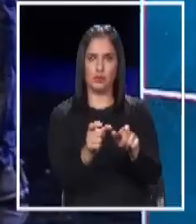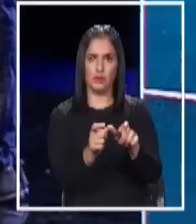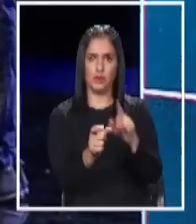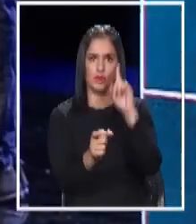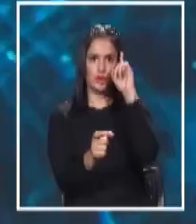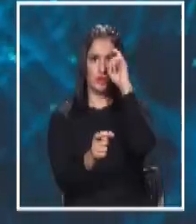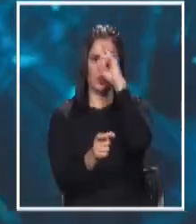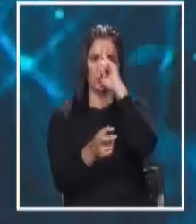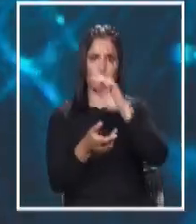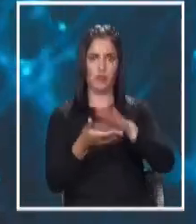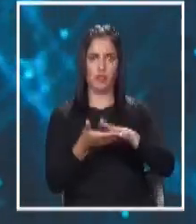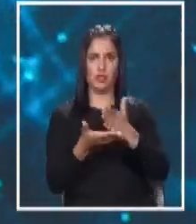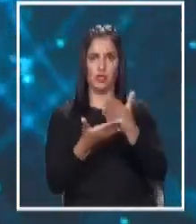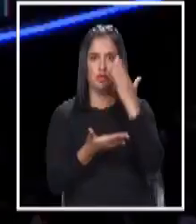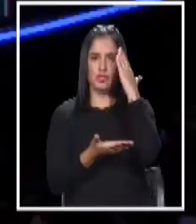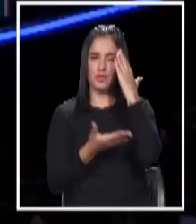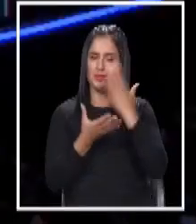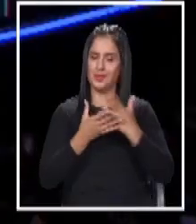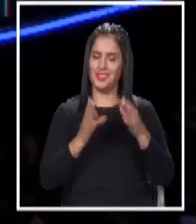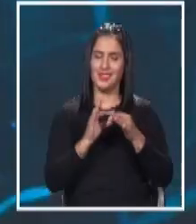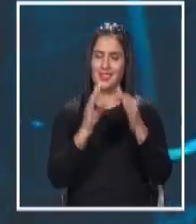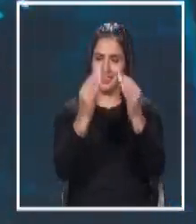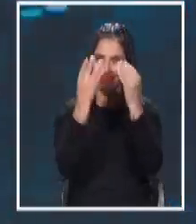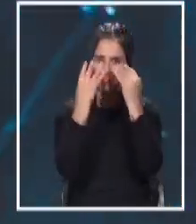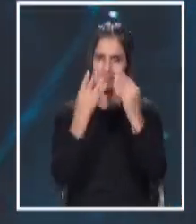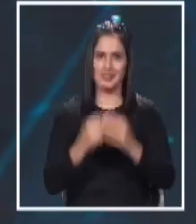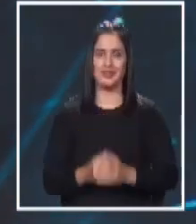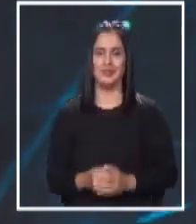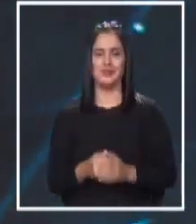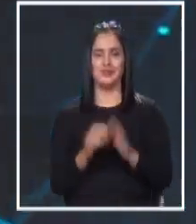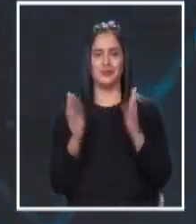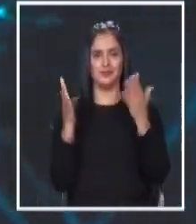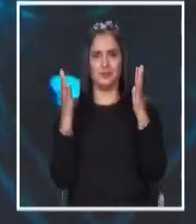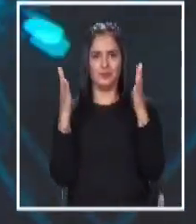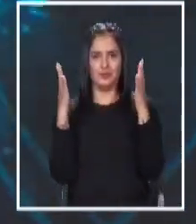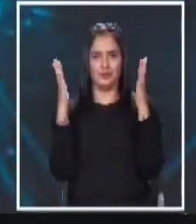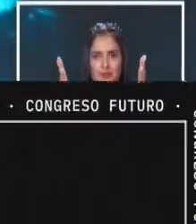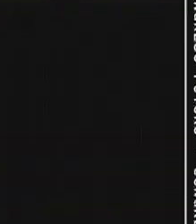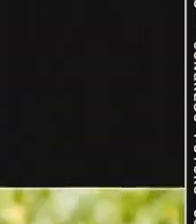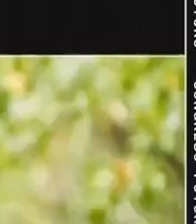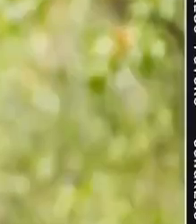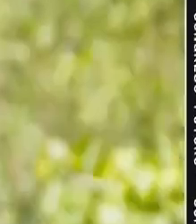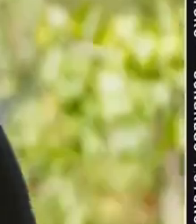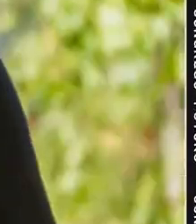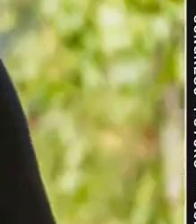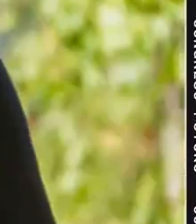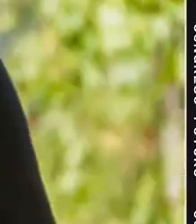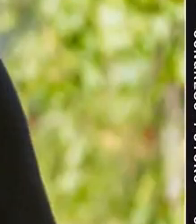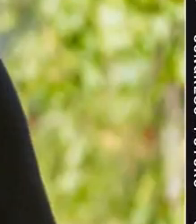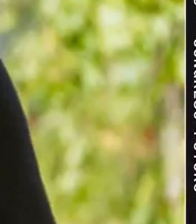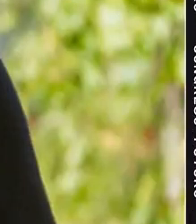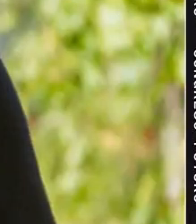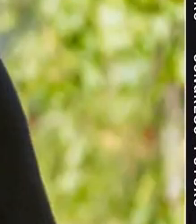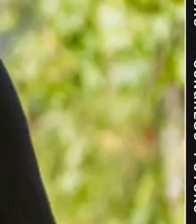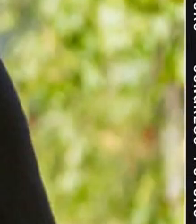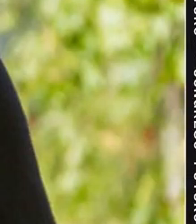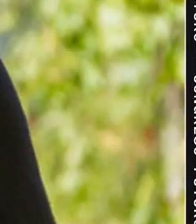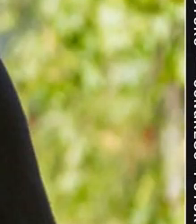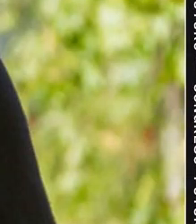salud mental. Muchas gracias por la atención.